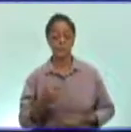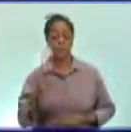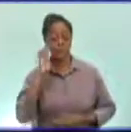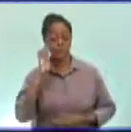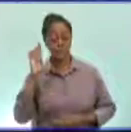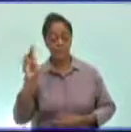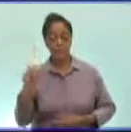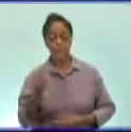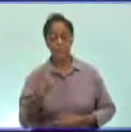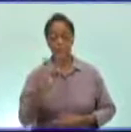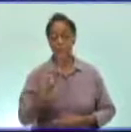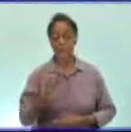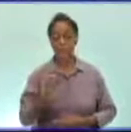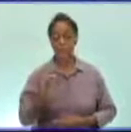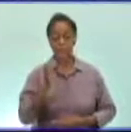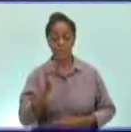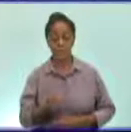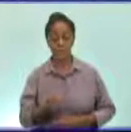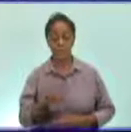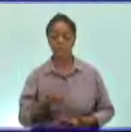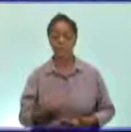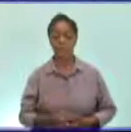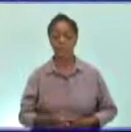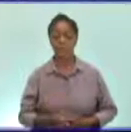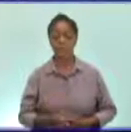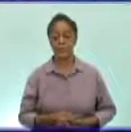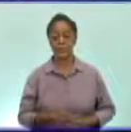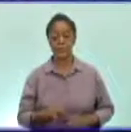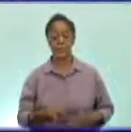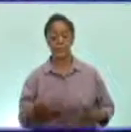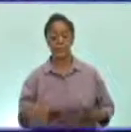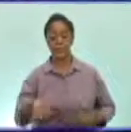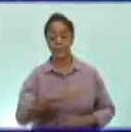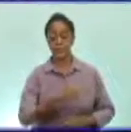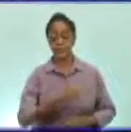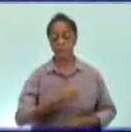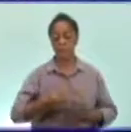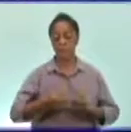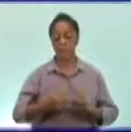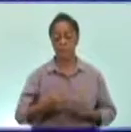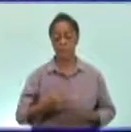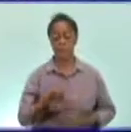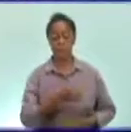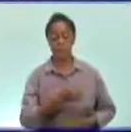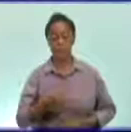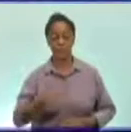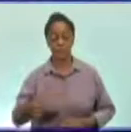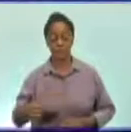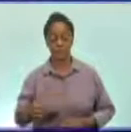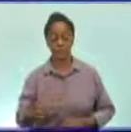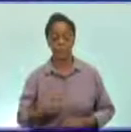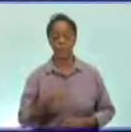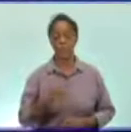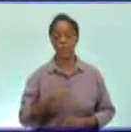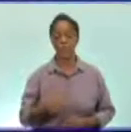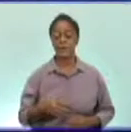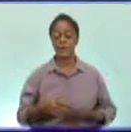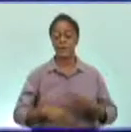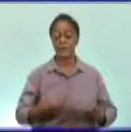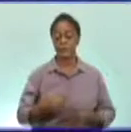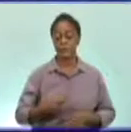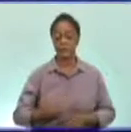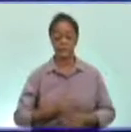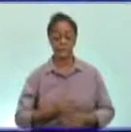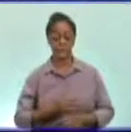Recuerden que la unidad siempre está dada en que todos están formados por células y que realizan